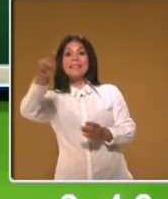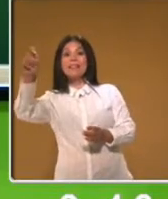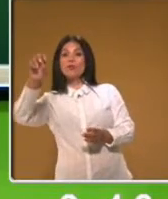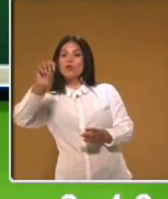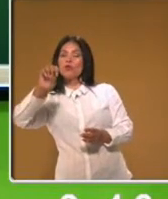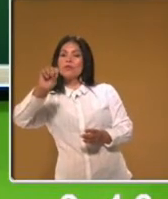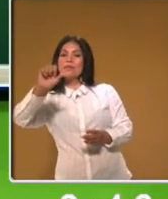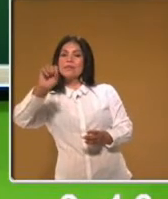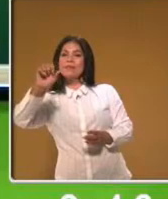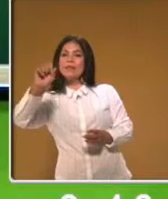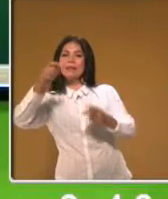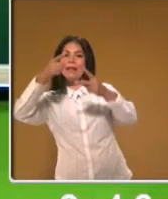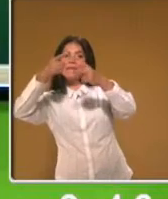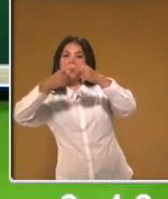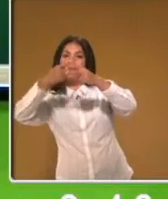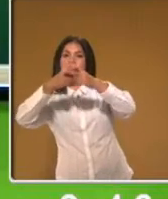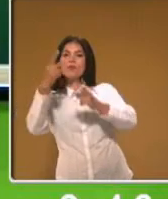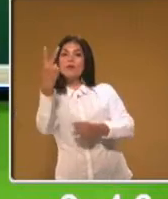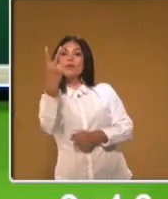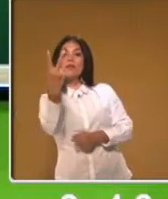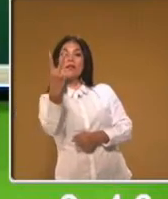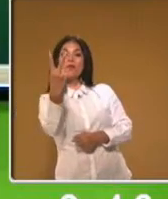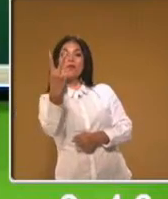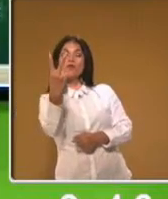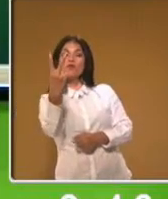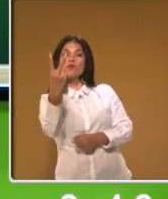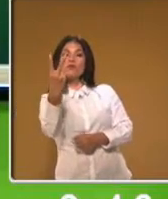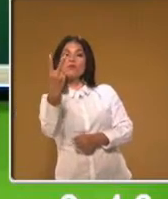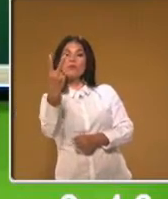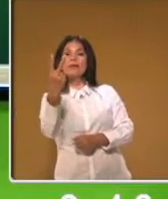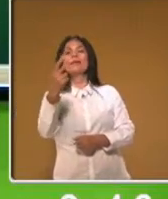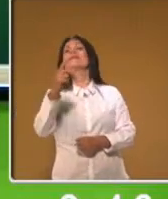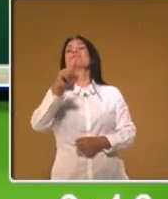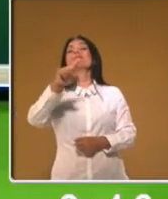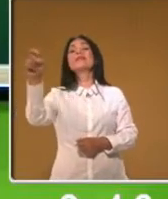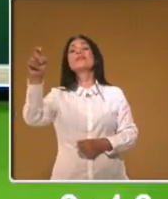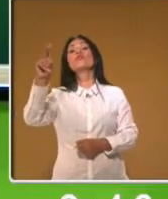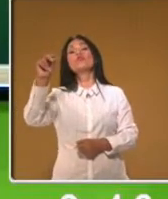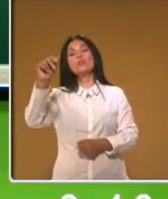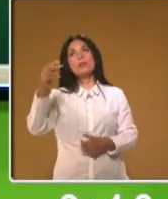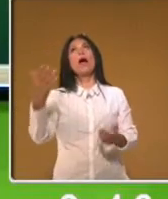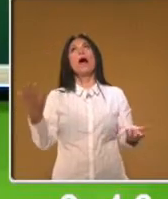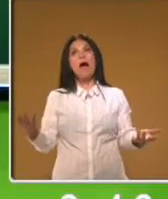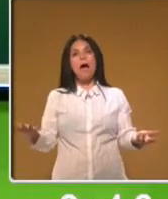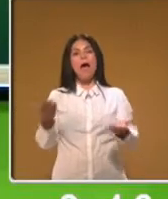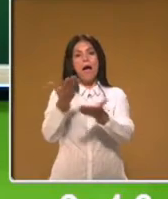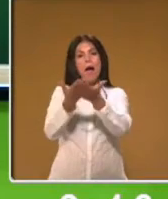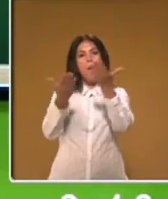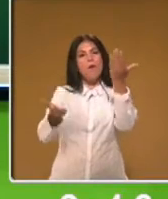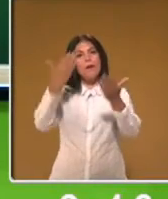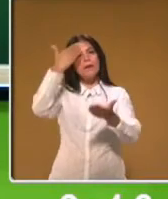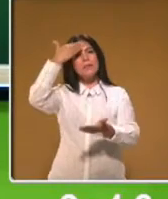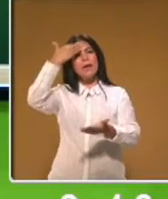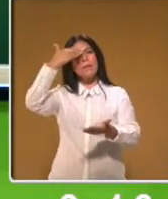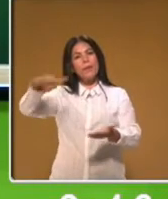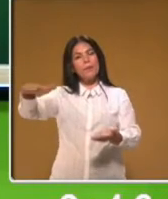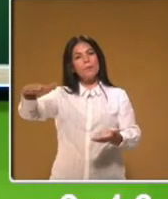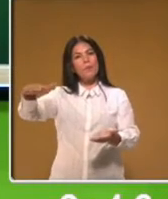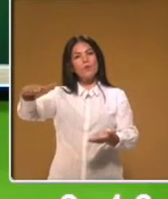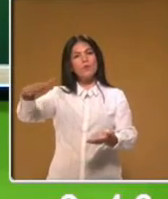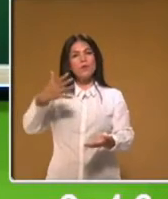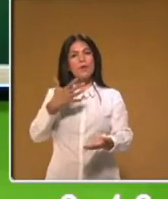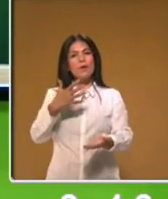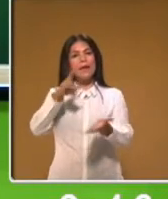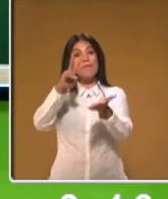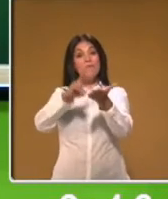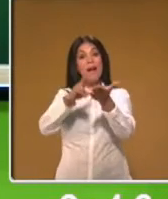80. Por lo tanto, cada balón vale 80 pesos. ¿Cómo vamos a darnos cuenta de con cuánto pagaron? Pues resolviéndolo en la siguiente